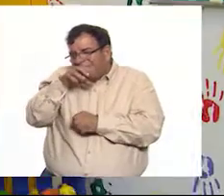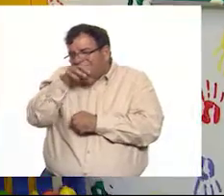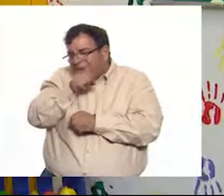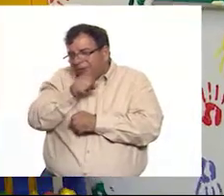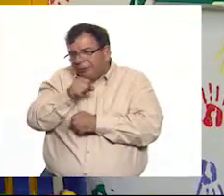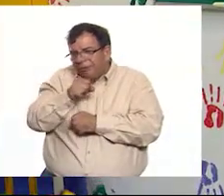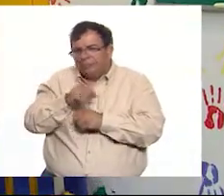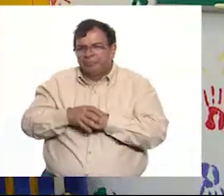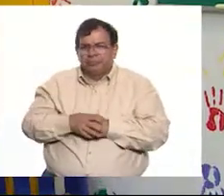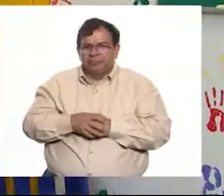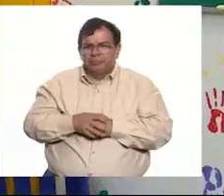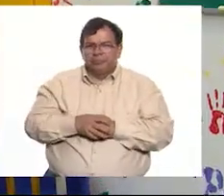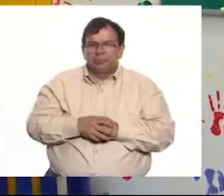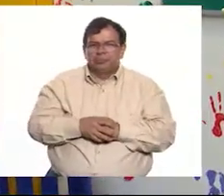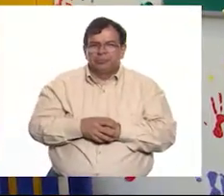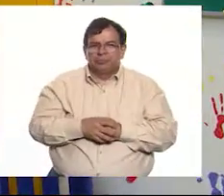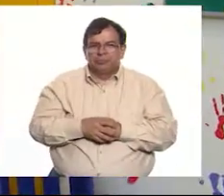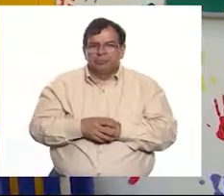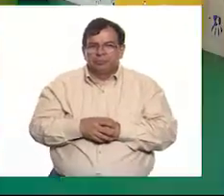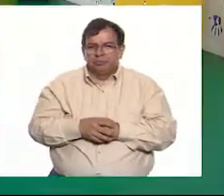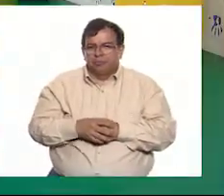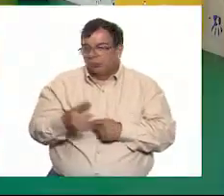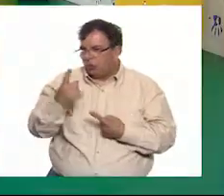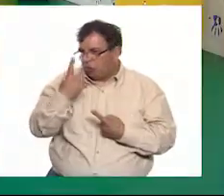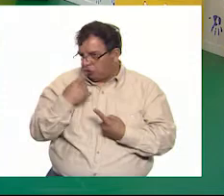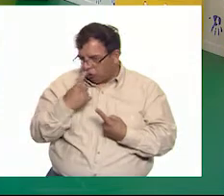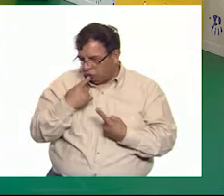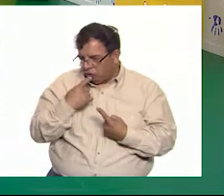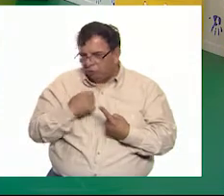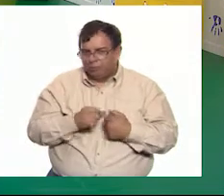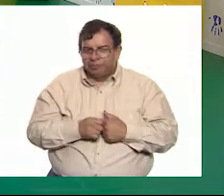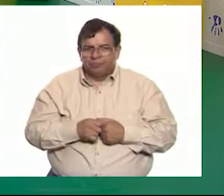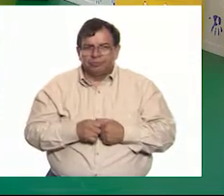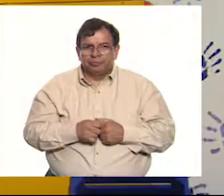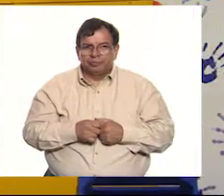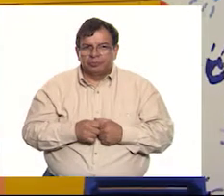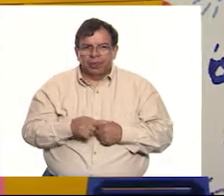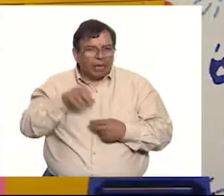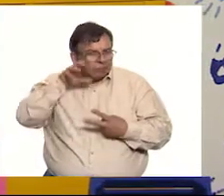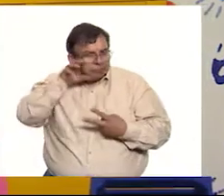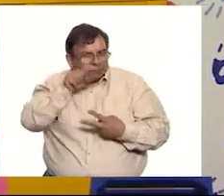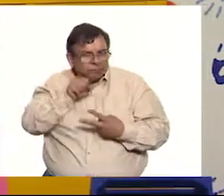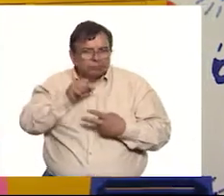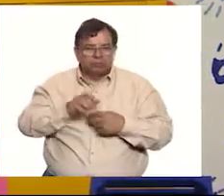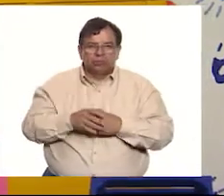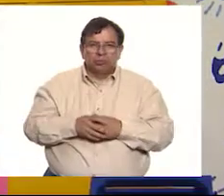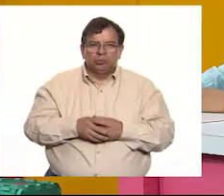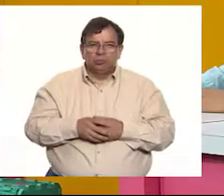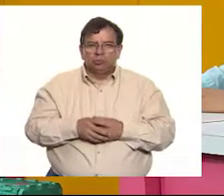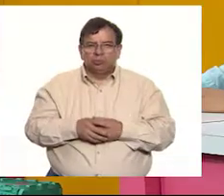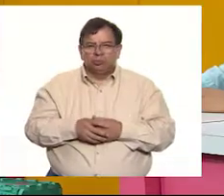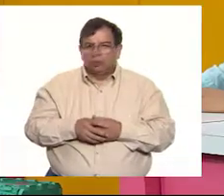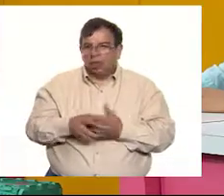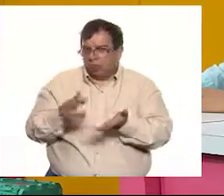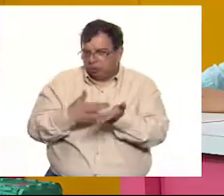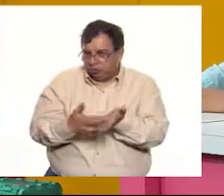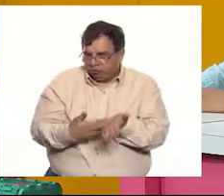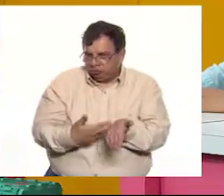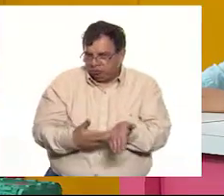que son... Que son el rojo, naranja,